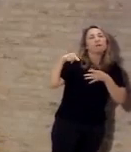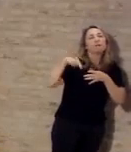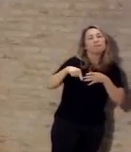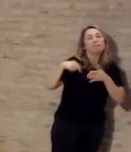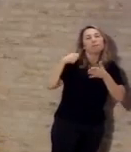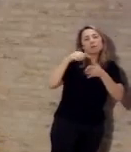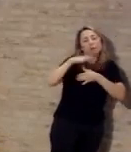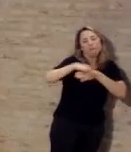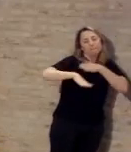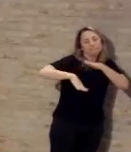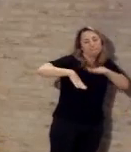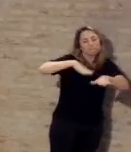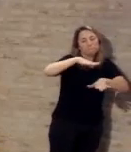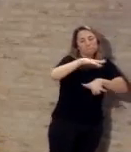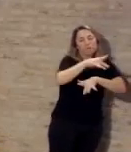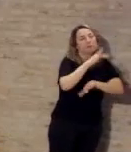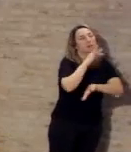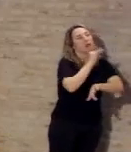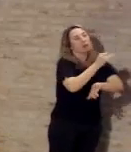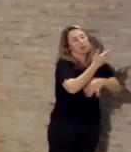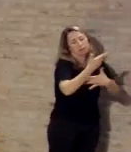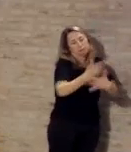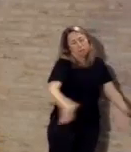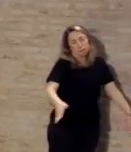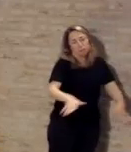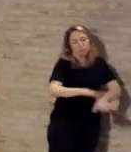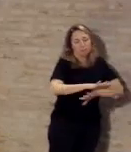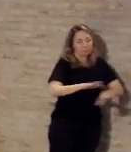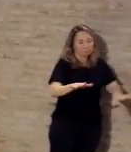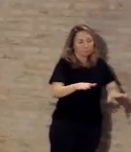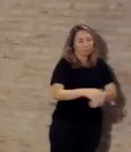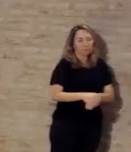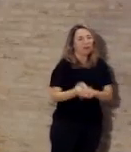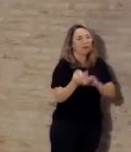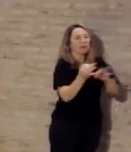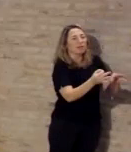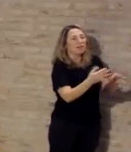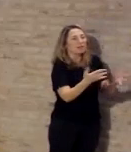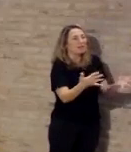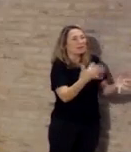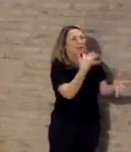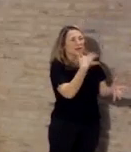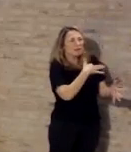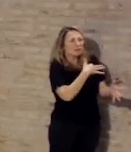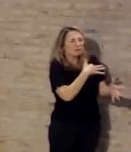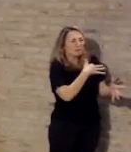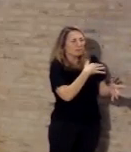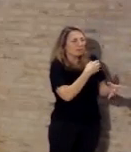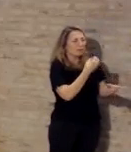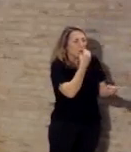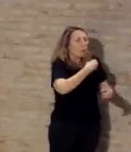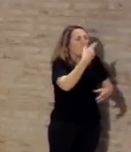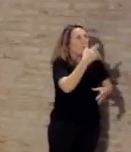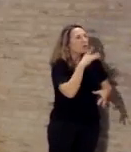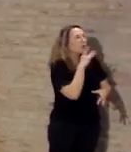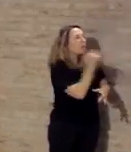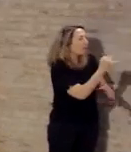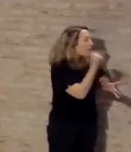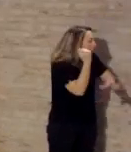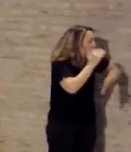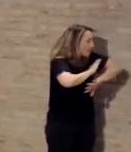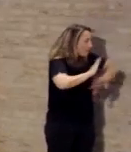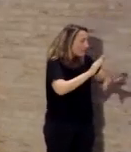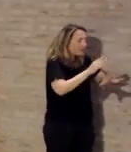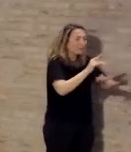persona desista de hacer la denuncia o quizás llegando ahí a lo mejor interpretó otra cosa y se fue y se pensó que había hecho una